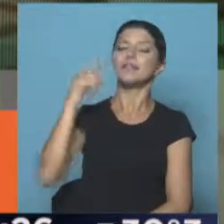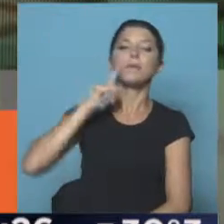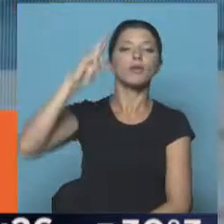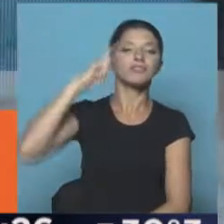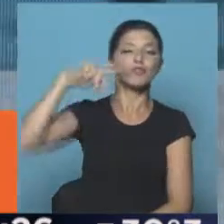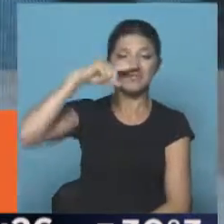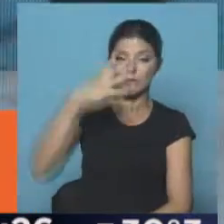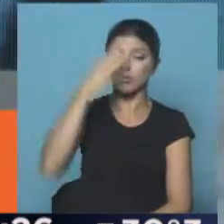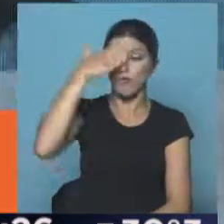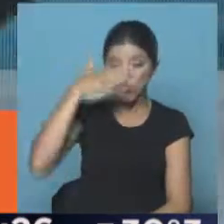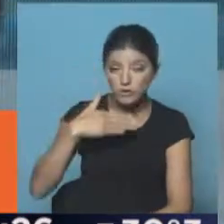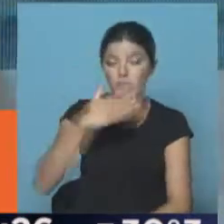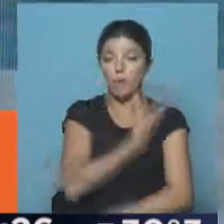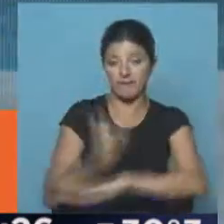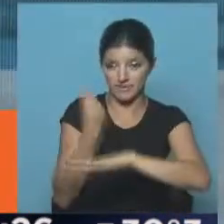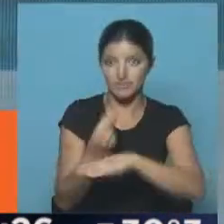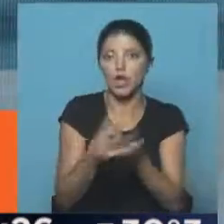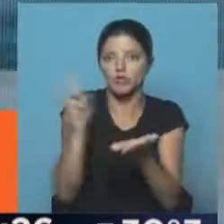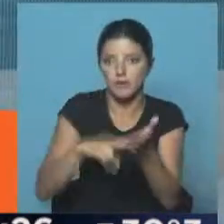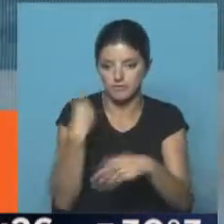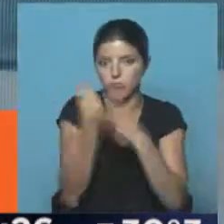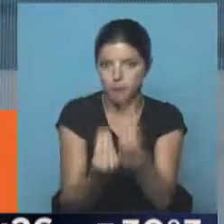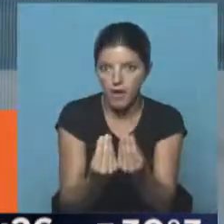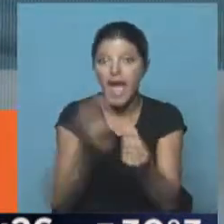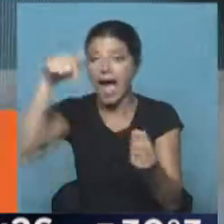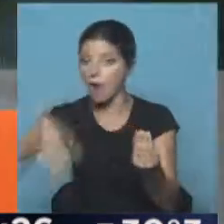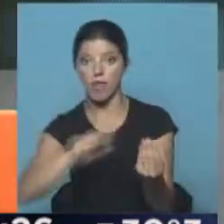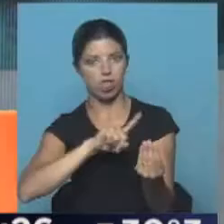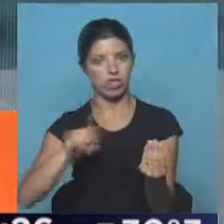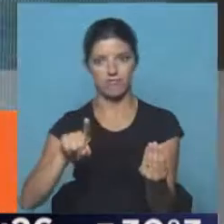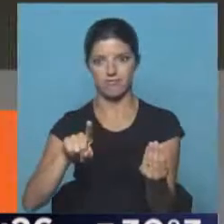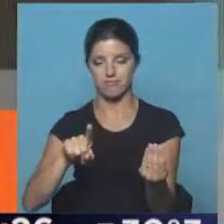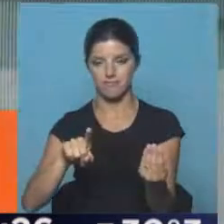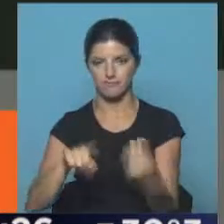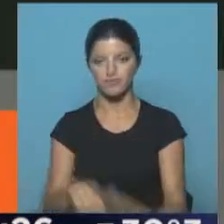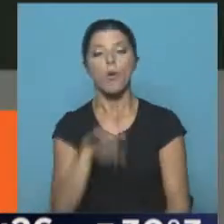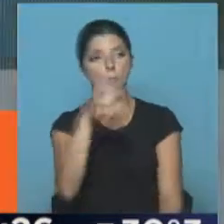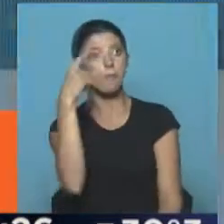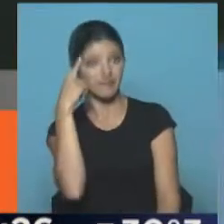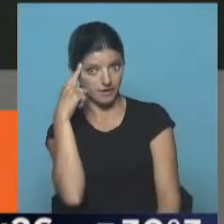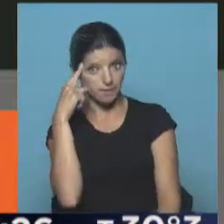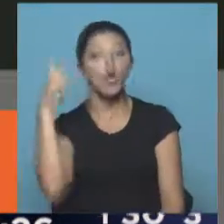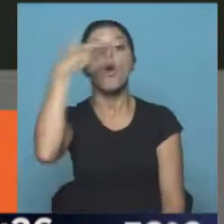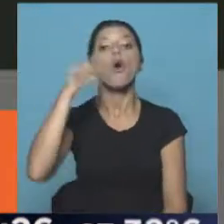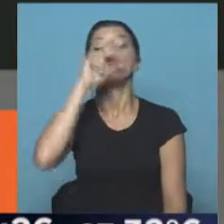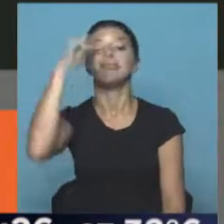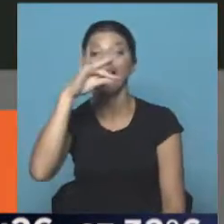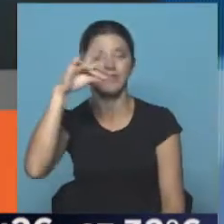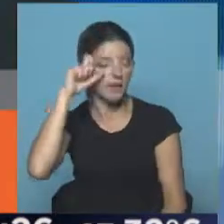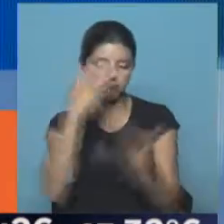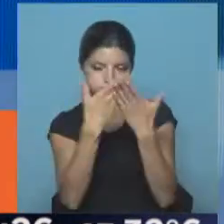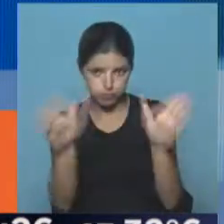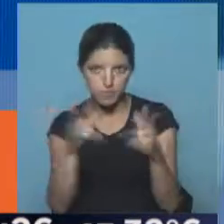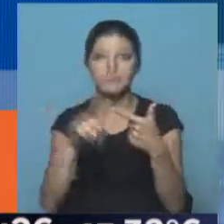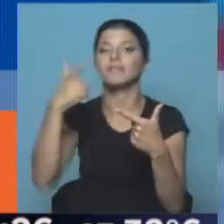del general de Gaulle, siempre el presidente fue a la reelección. En este caso, vos fijate, se va François Hollande por un lado, de Sarkozy pasamos